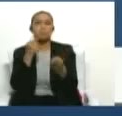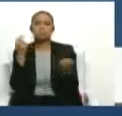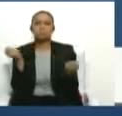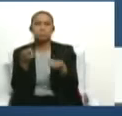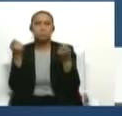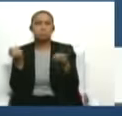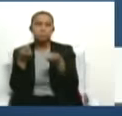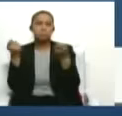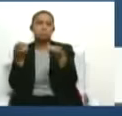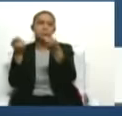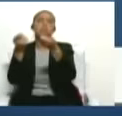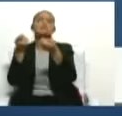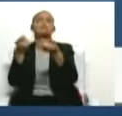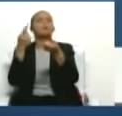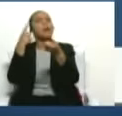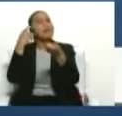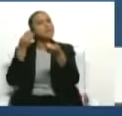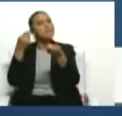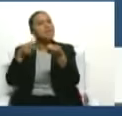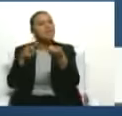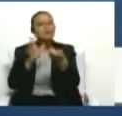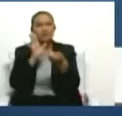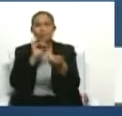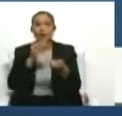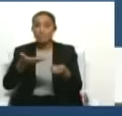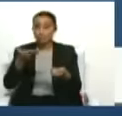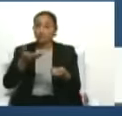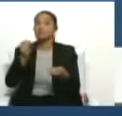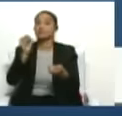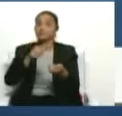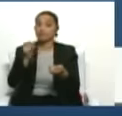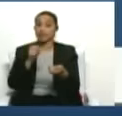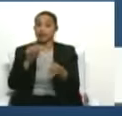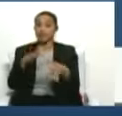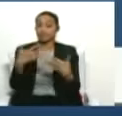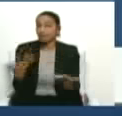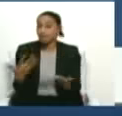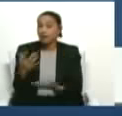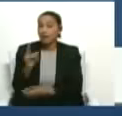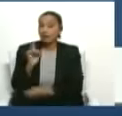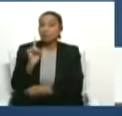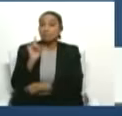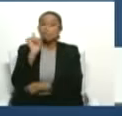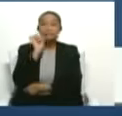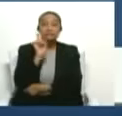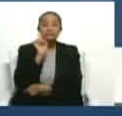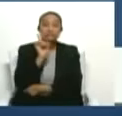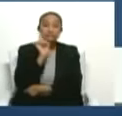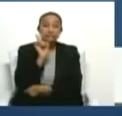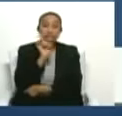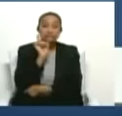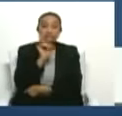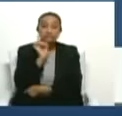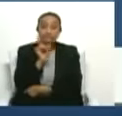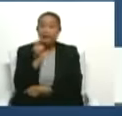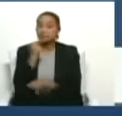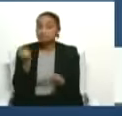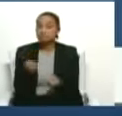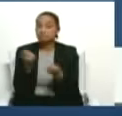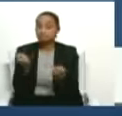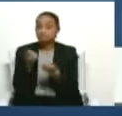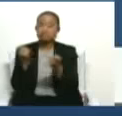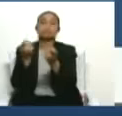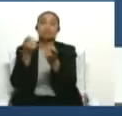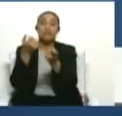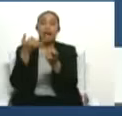ellos mismos mencionan para mal, porque cuando mienten están obviamente haciendo una